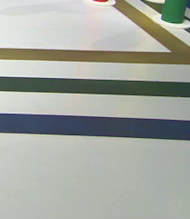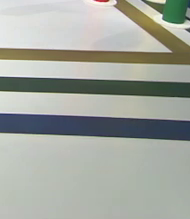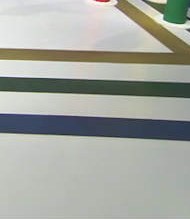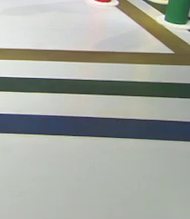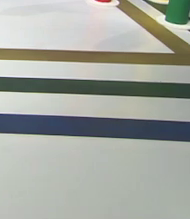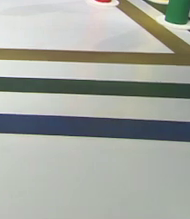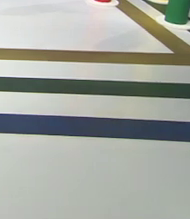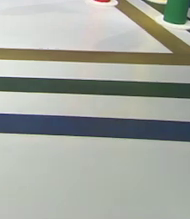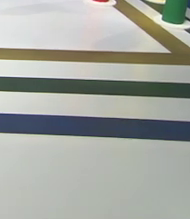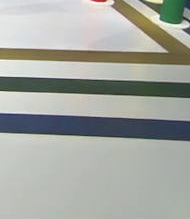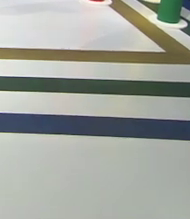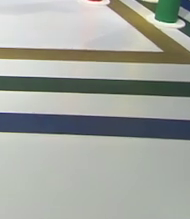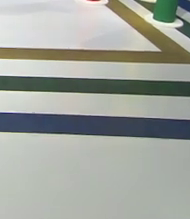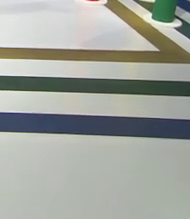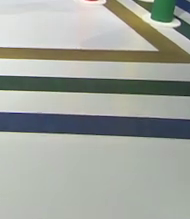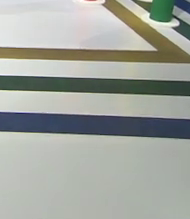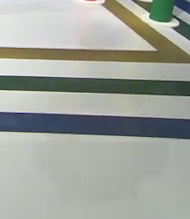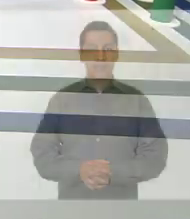y